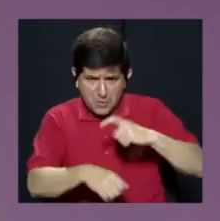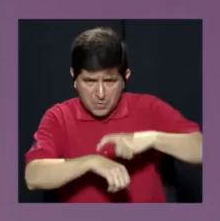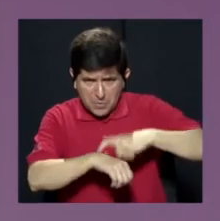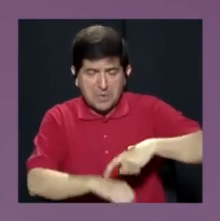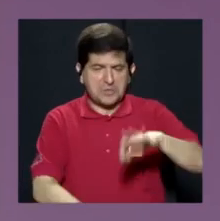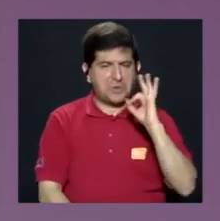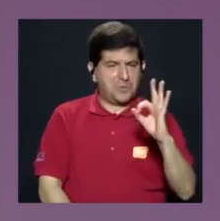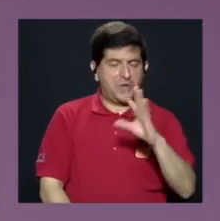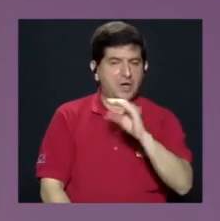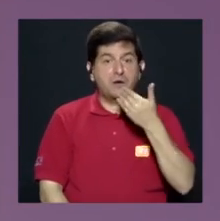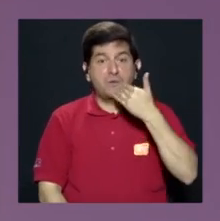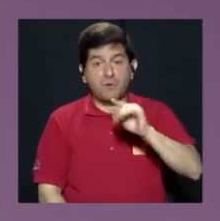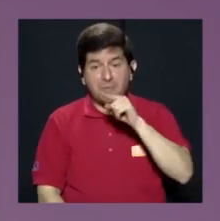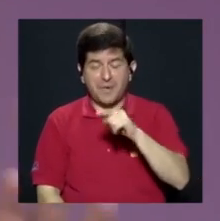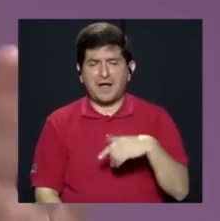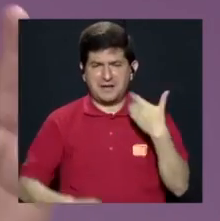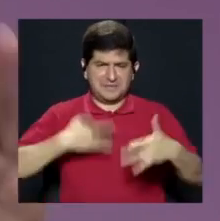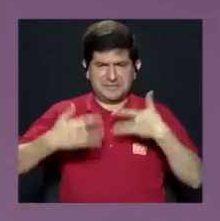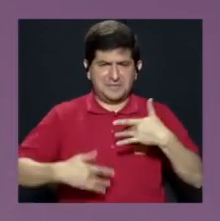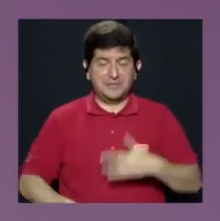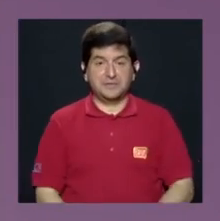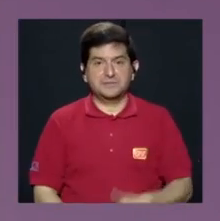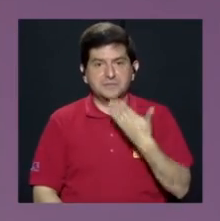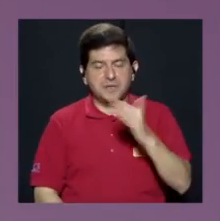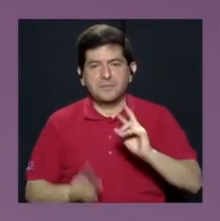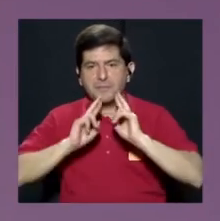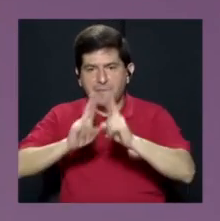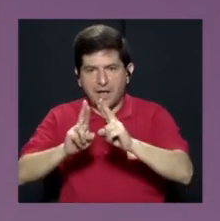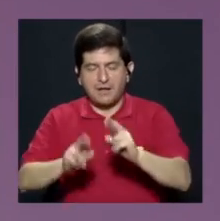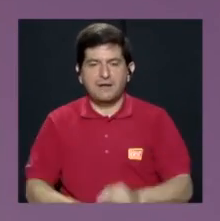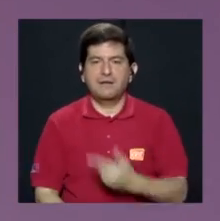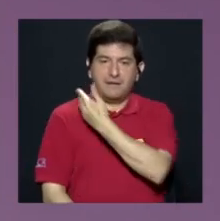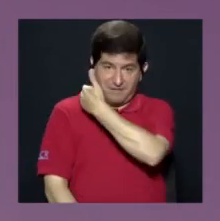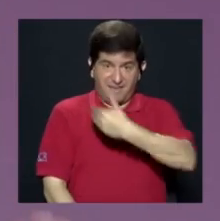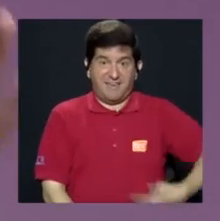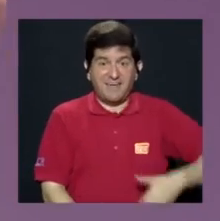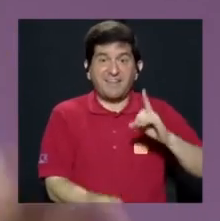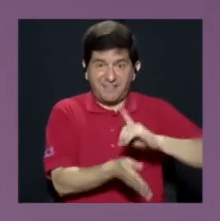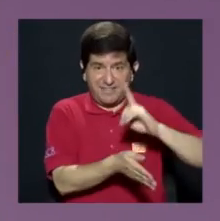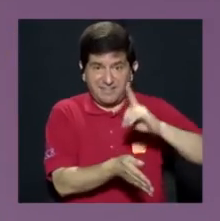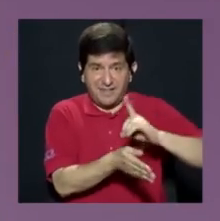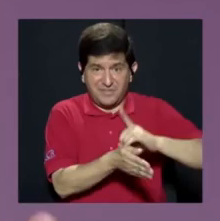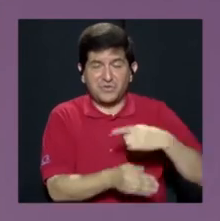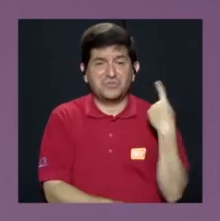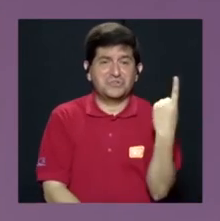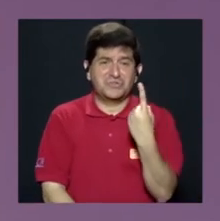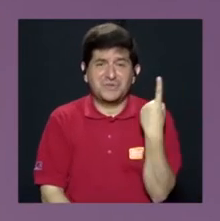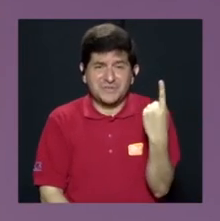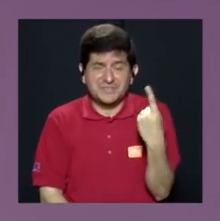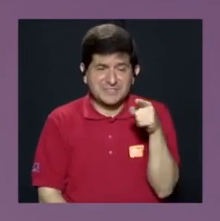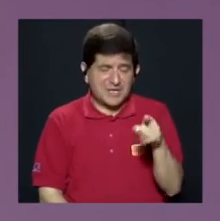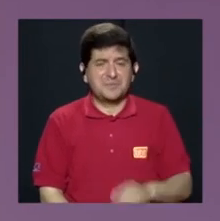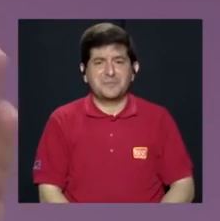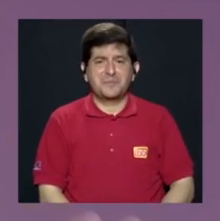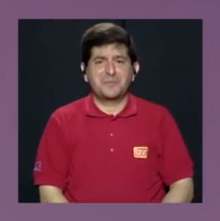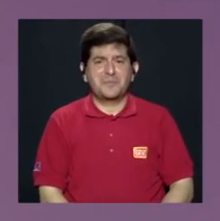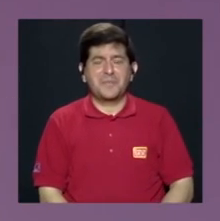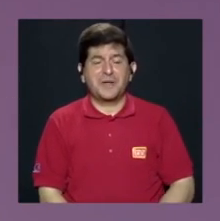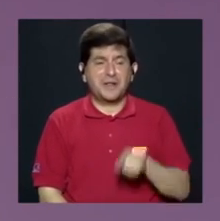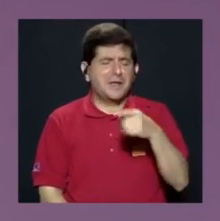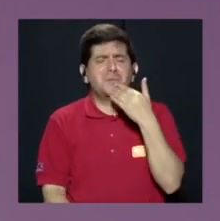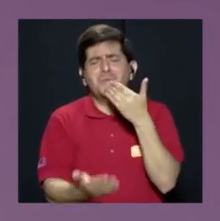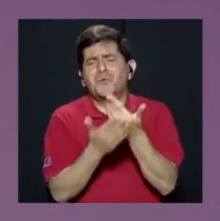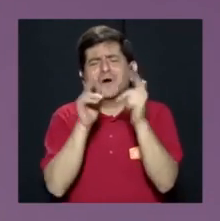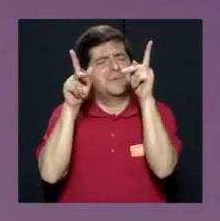bien, si llegó de malas, nos fue mal. Y lo sé porque en Heredia hay un doctor que está siempre, hay en maternidad, que es un pan de